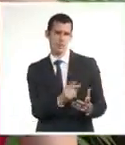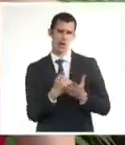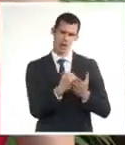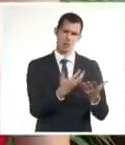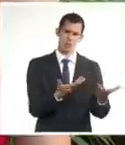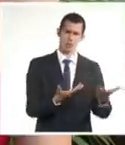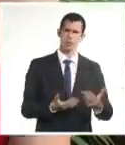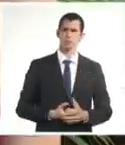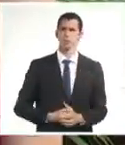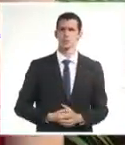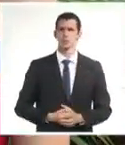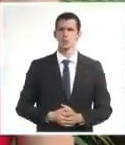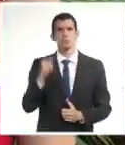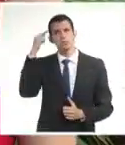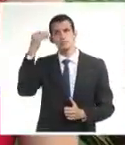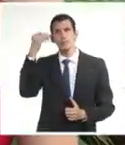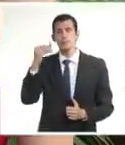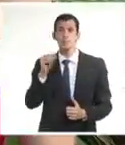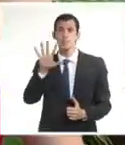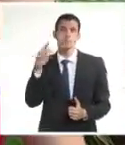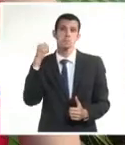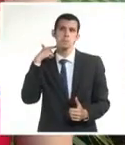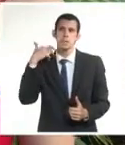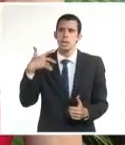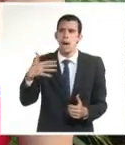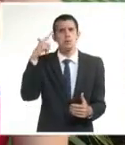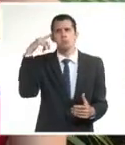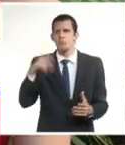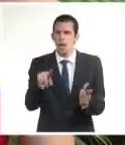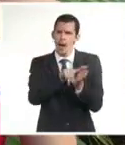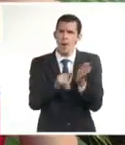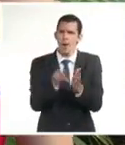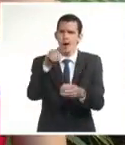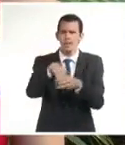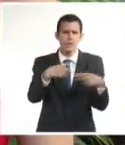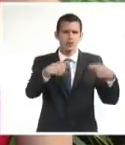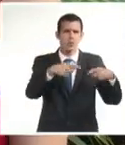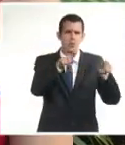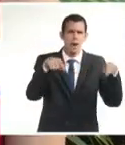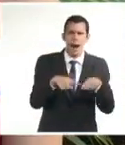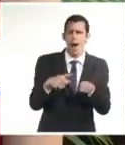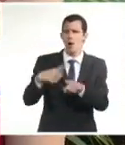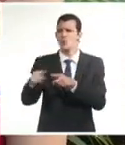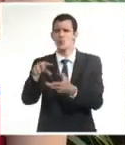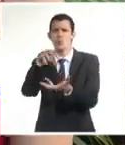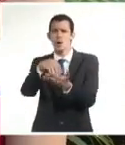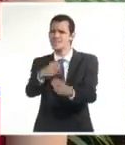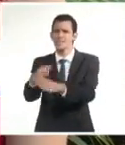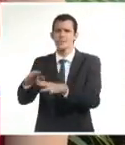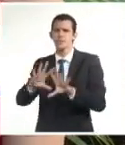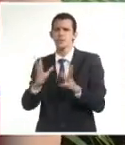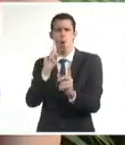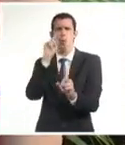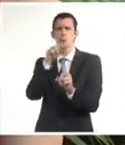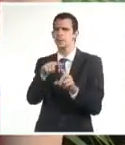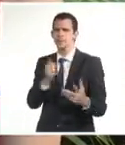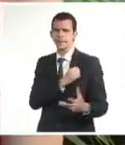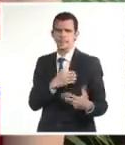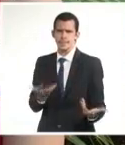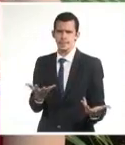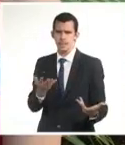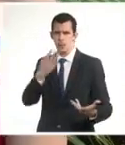de 5 o 10 años, esté en cualquier lugar, en una asesoría jurídica, en un tribunal, en una fiscalía, el objetivo siempre será ese, ver una Cuba que se